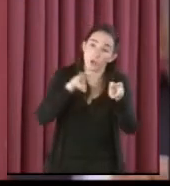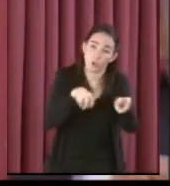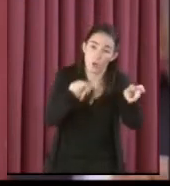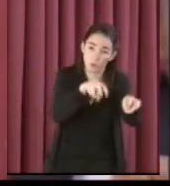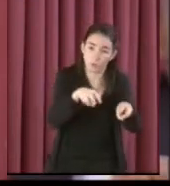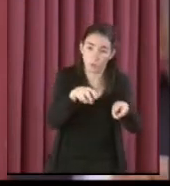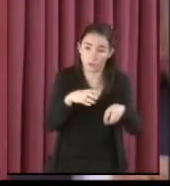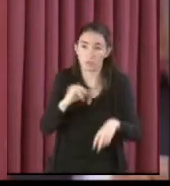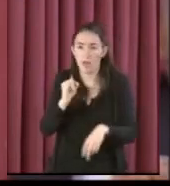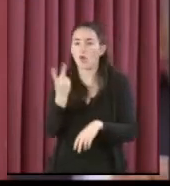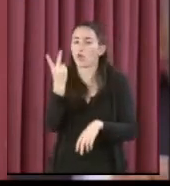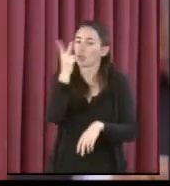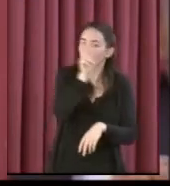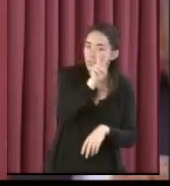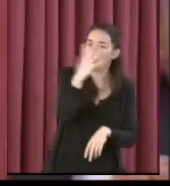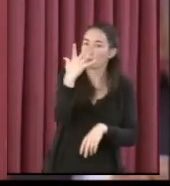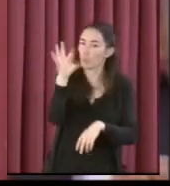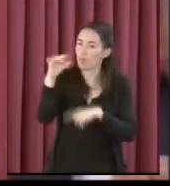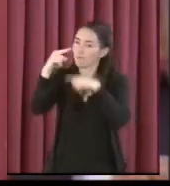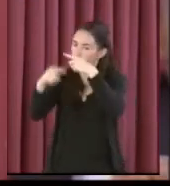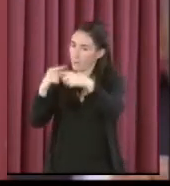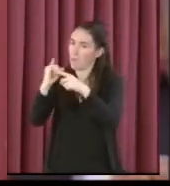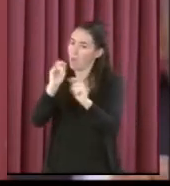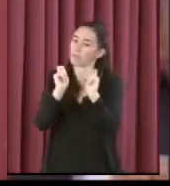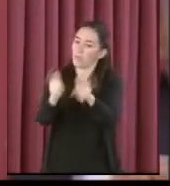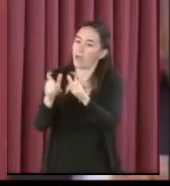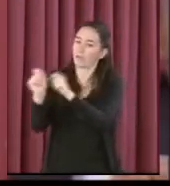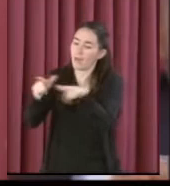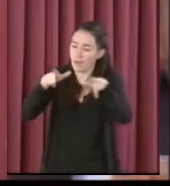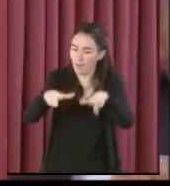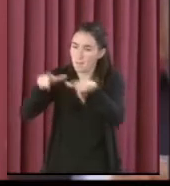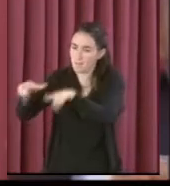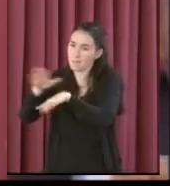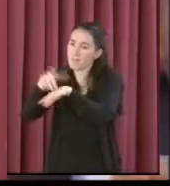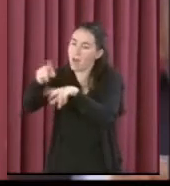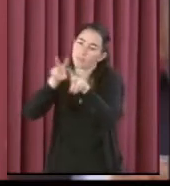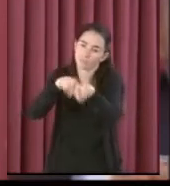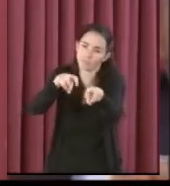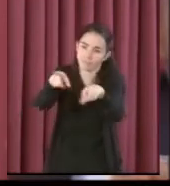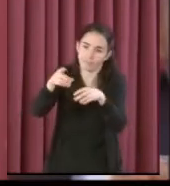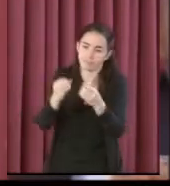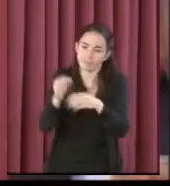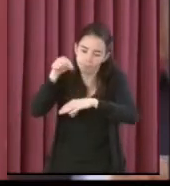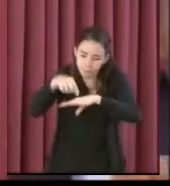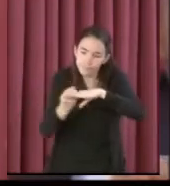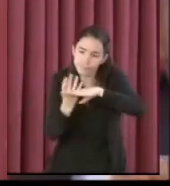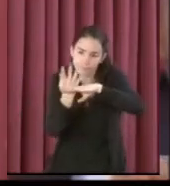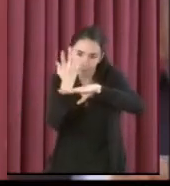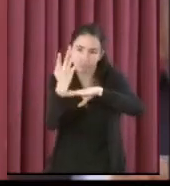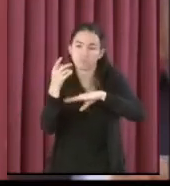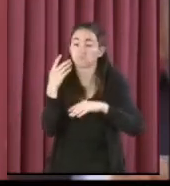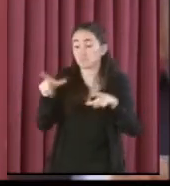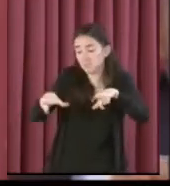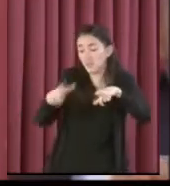caso, de 250 familias parcelas en la zona del Campillo. Estas parcelas, de apenas 50 metros